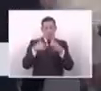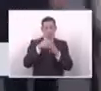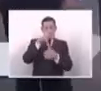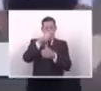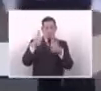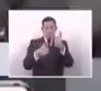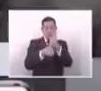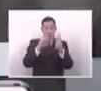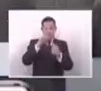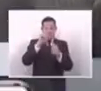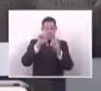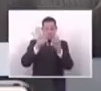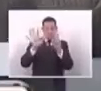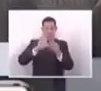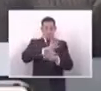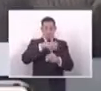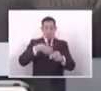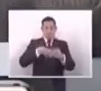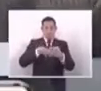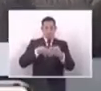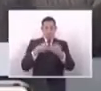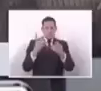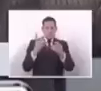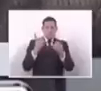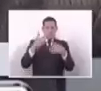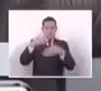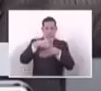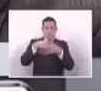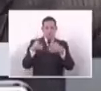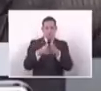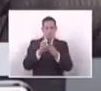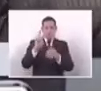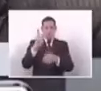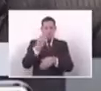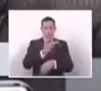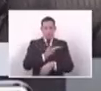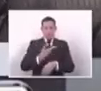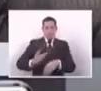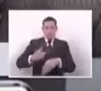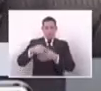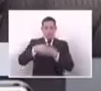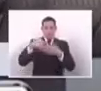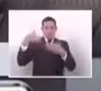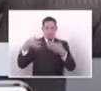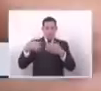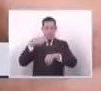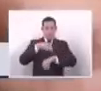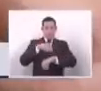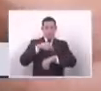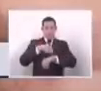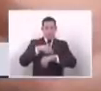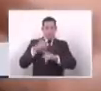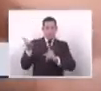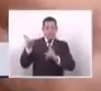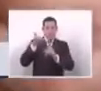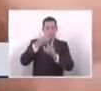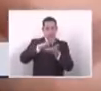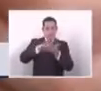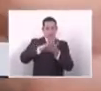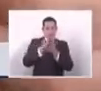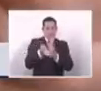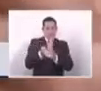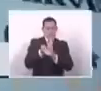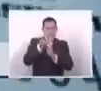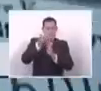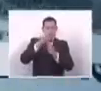que se lo llevaron de las patas? Pero antes de eso, muchas personas han comentado que Rodrigo Ávila y Portillo Cuadra desde hace